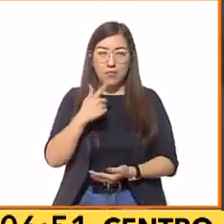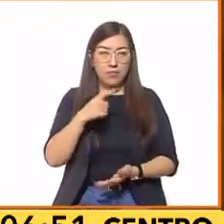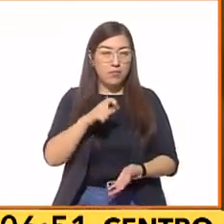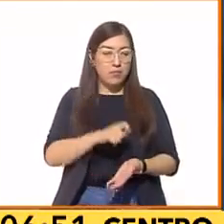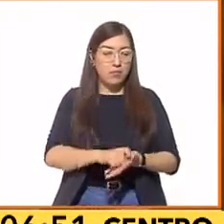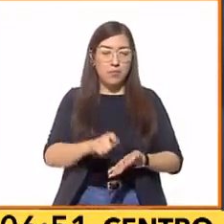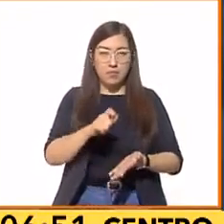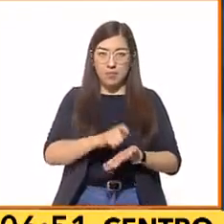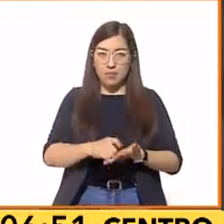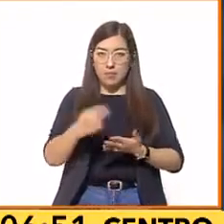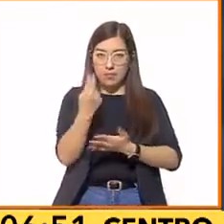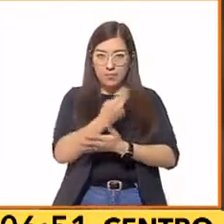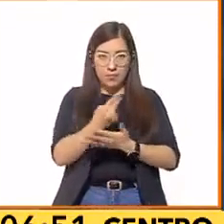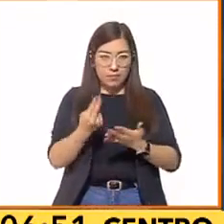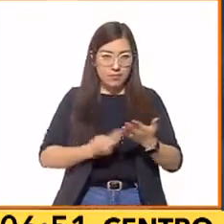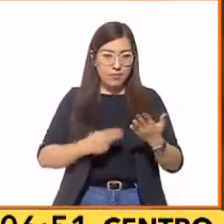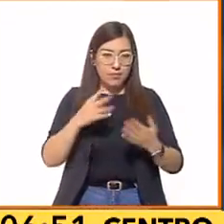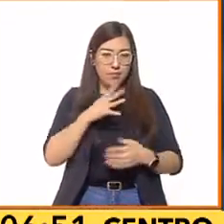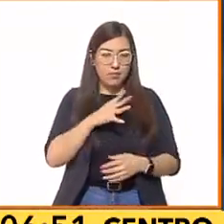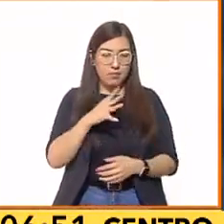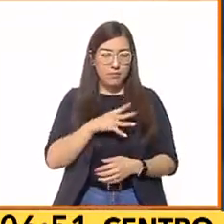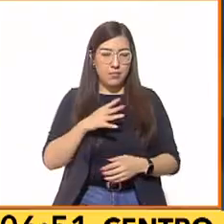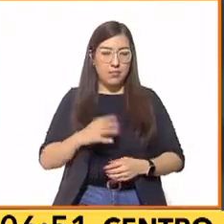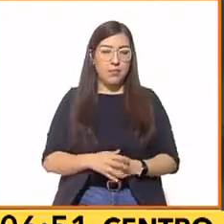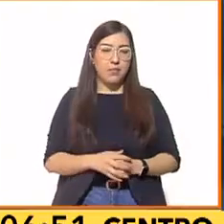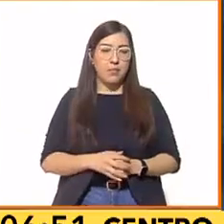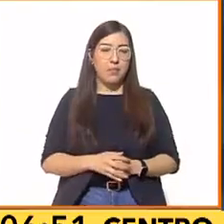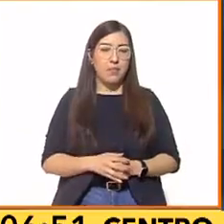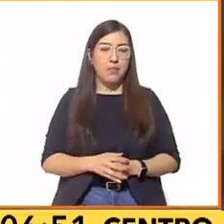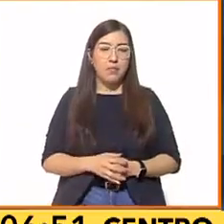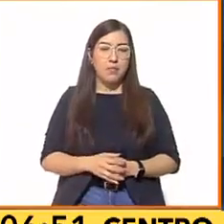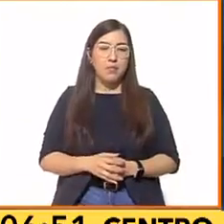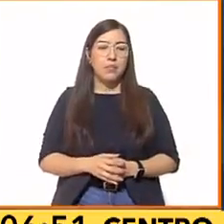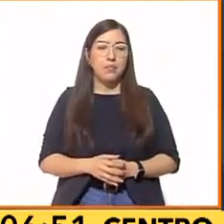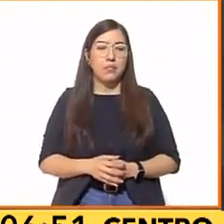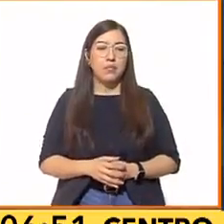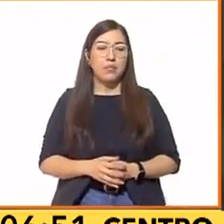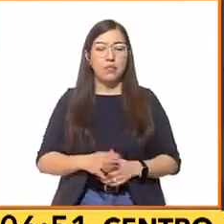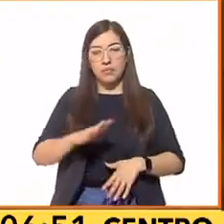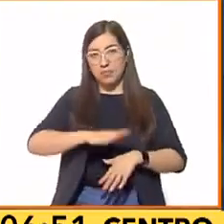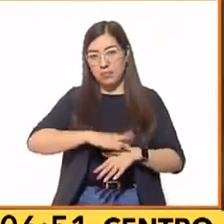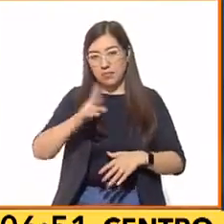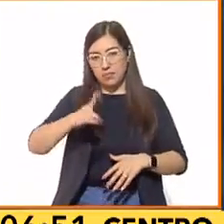nuestra literatura, porque hay que recordar que esa generación